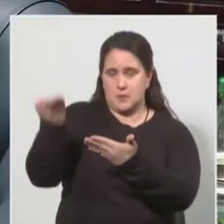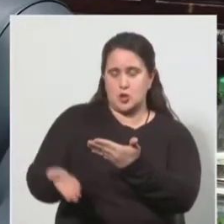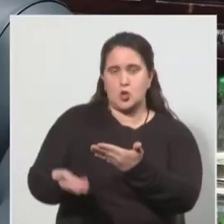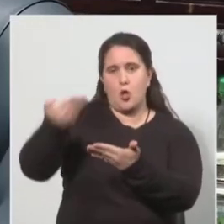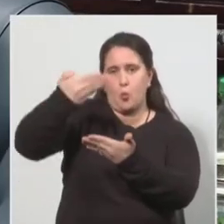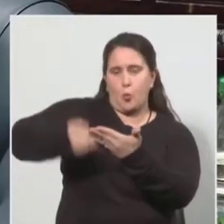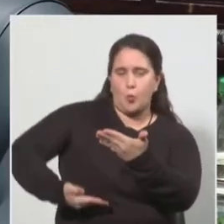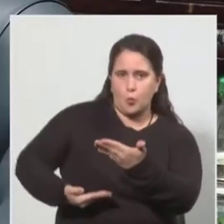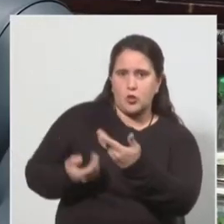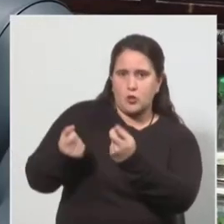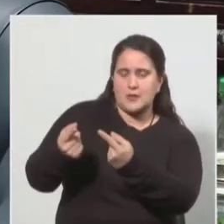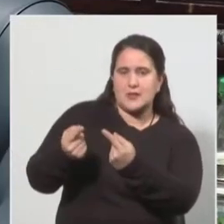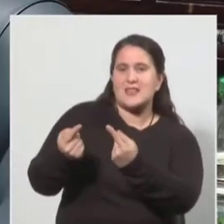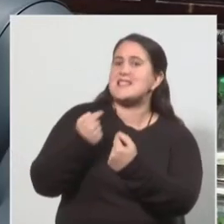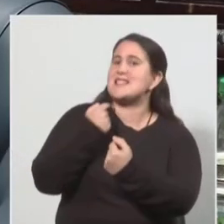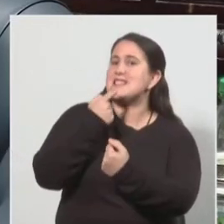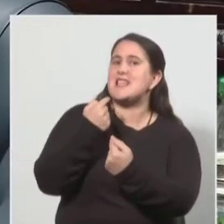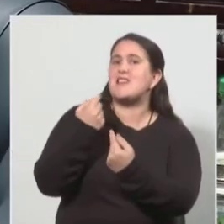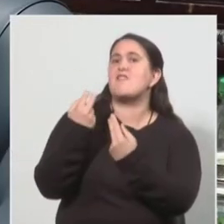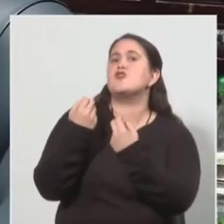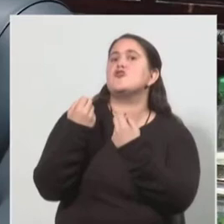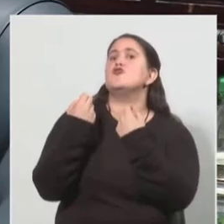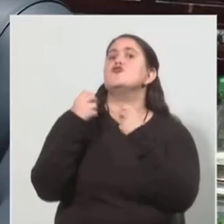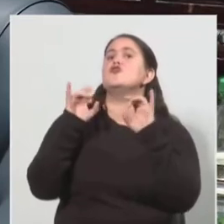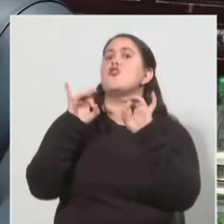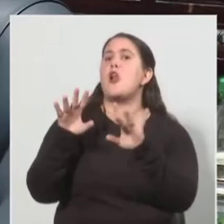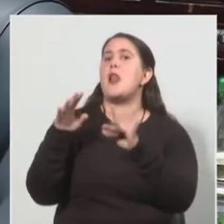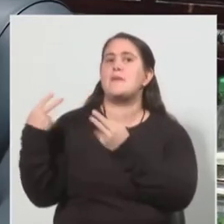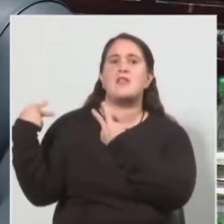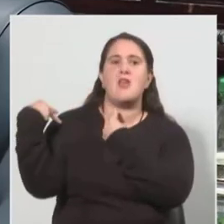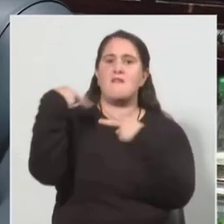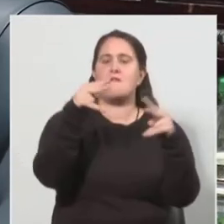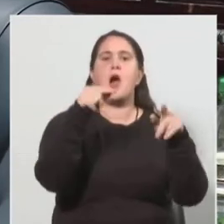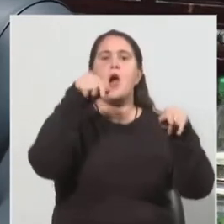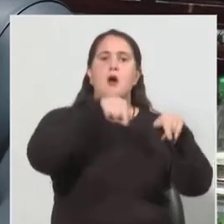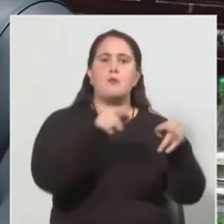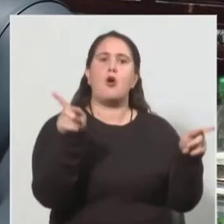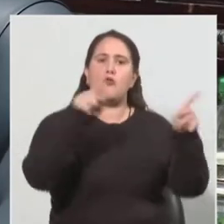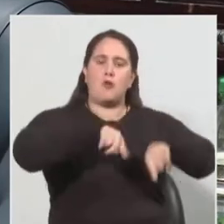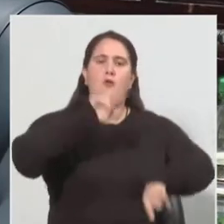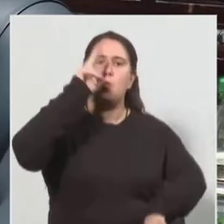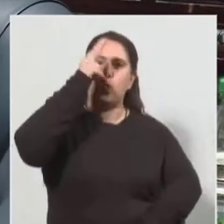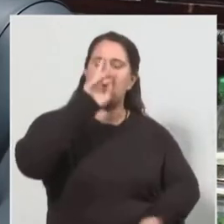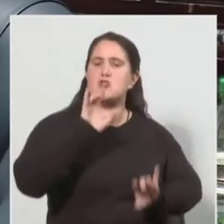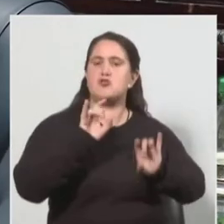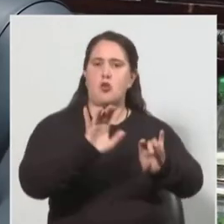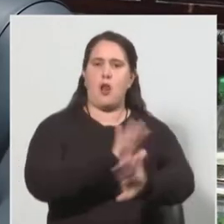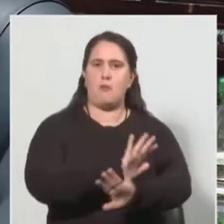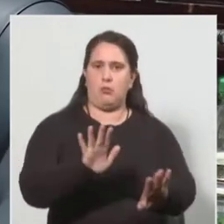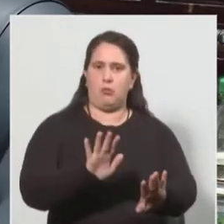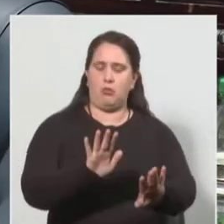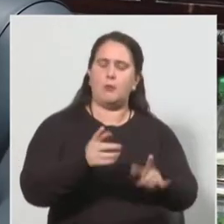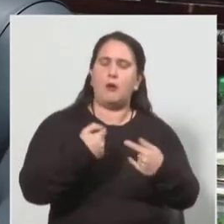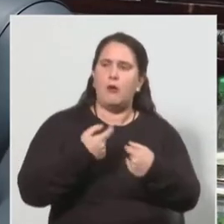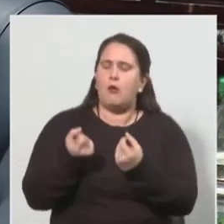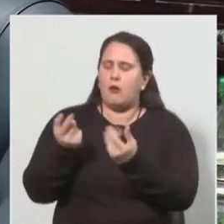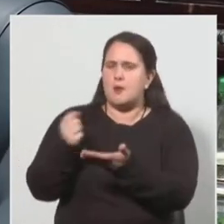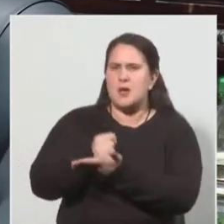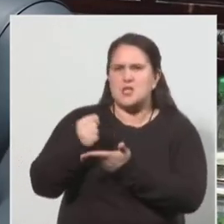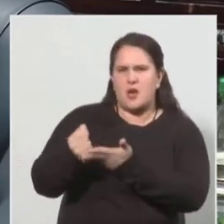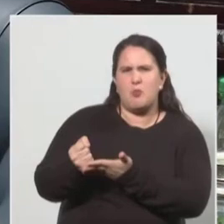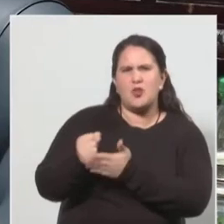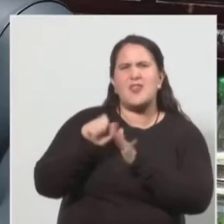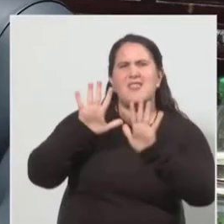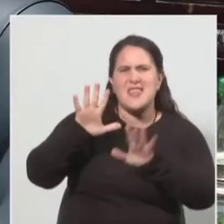abro comillas, válido directo a la República por un solo viaje, cierro comillas, en lugar de un